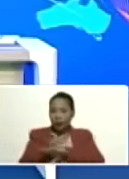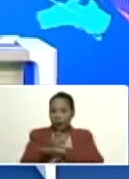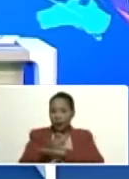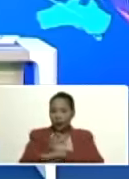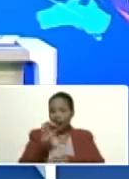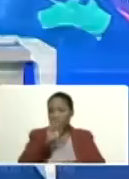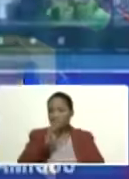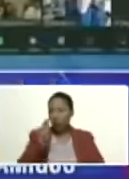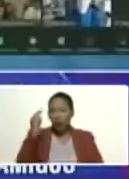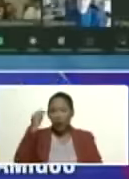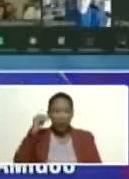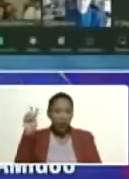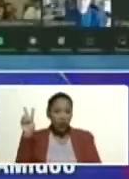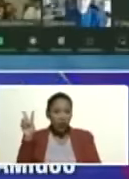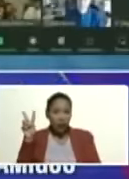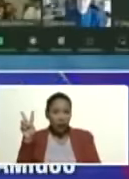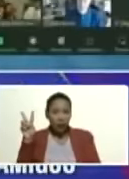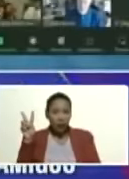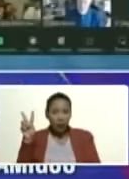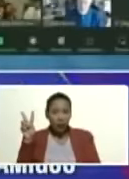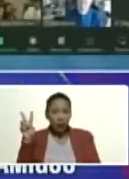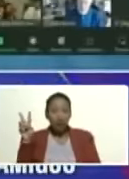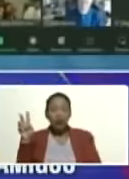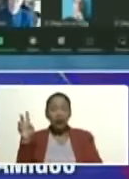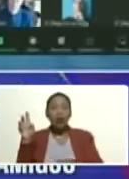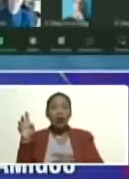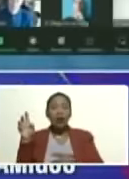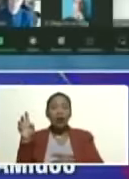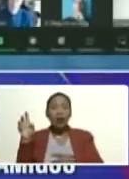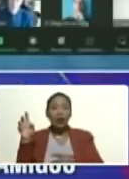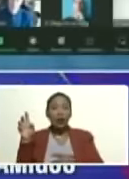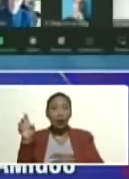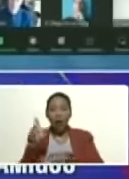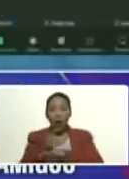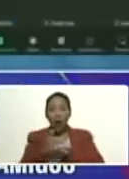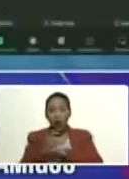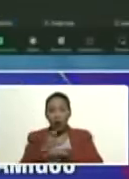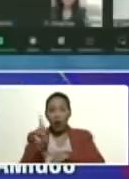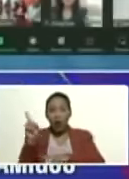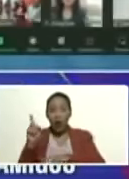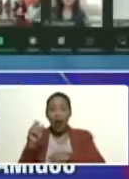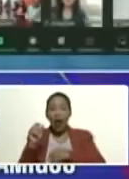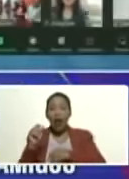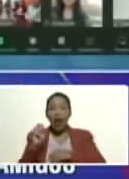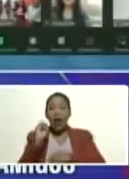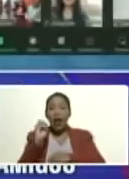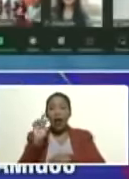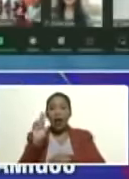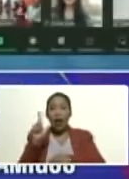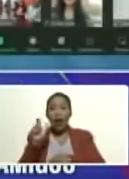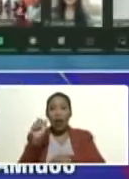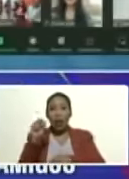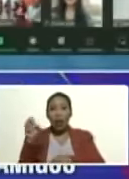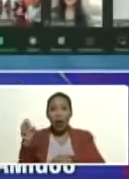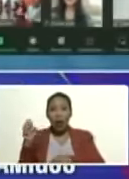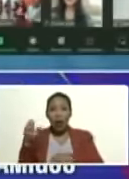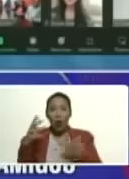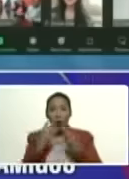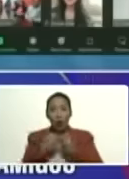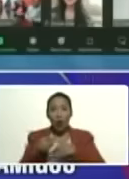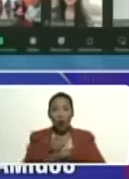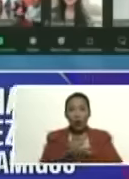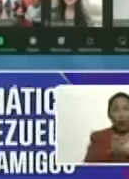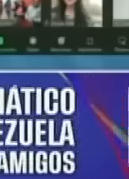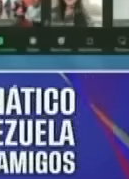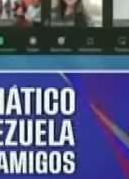de Venezuela y el Reino Unido de la Gran Bretaña e Irlanda del Norte, este último en consulta con el gobierno de la Guyana Británica y